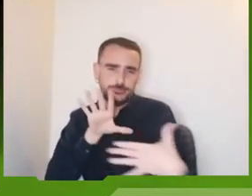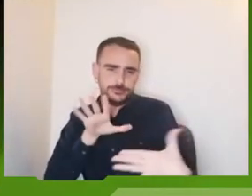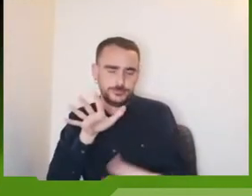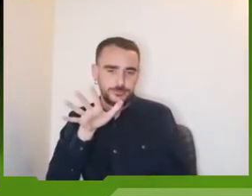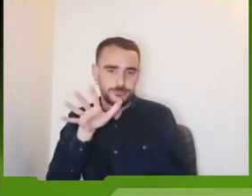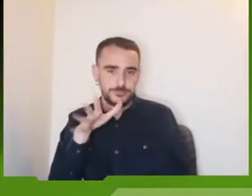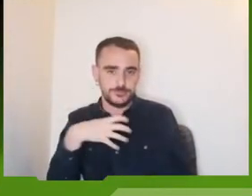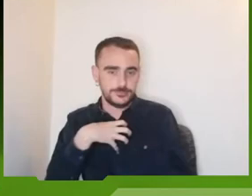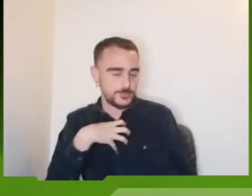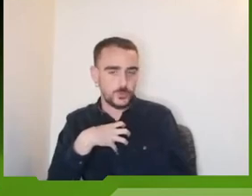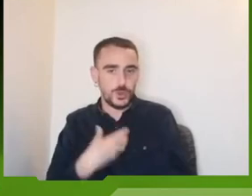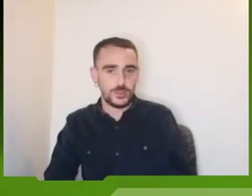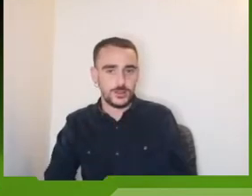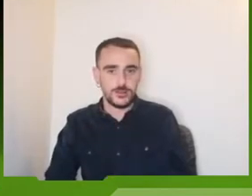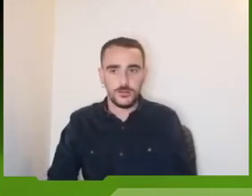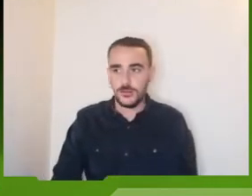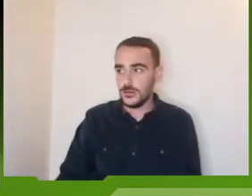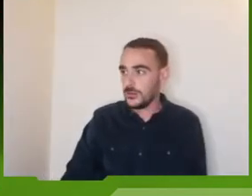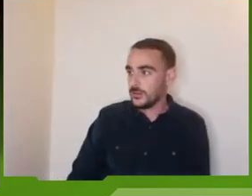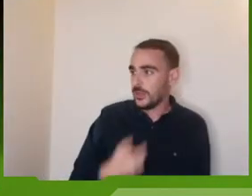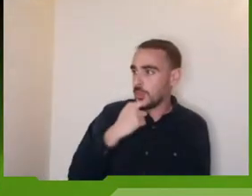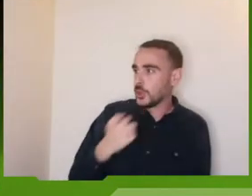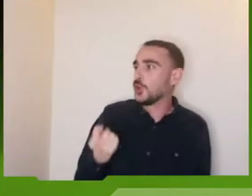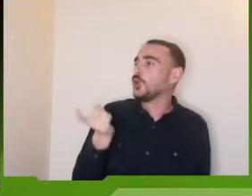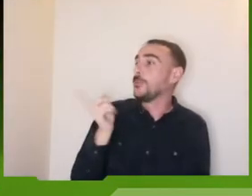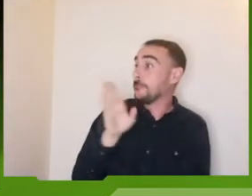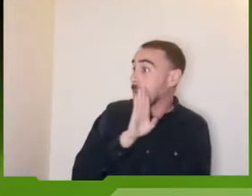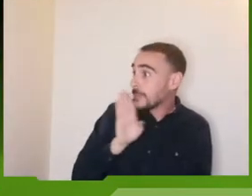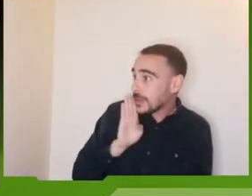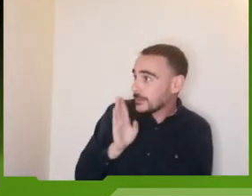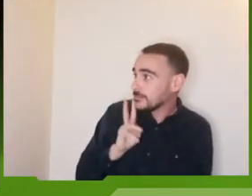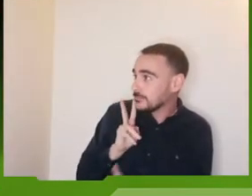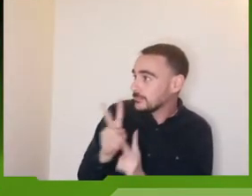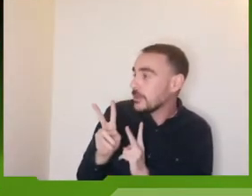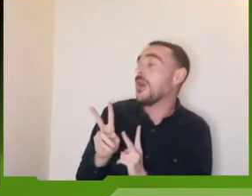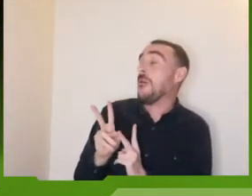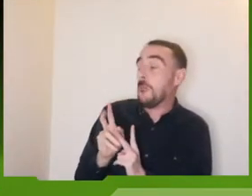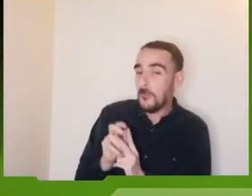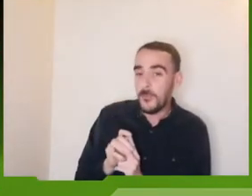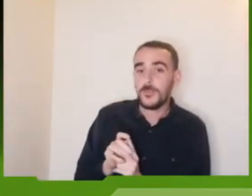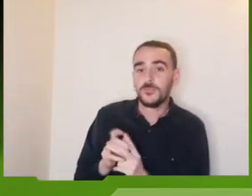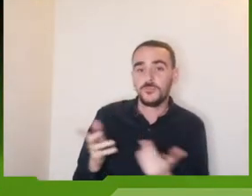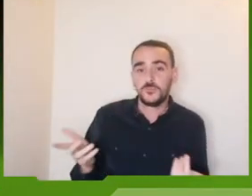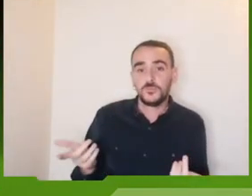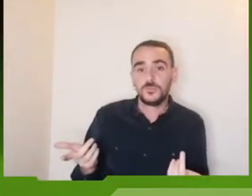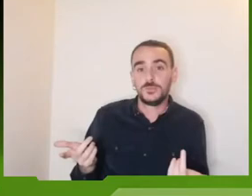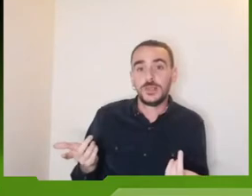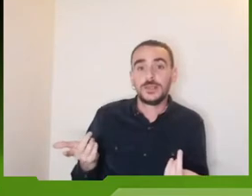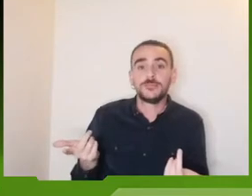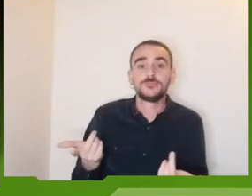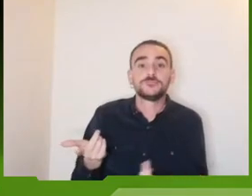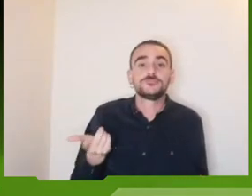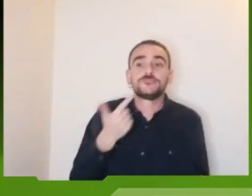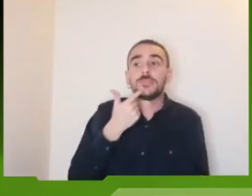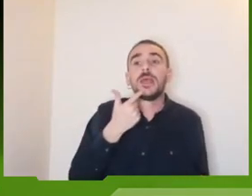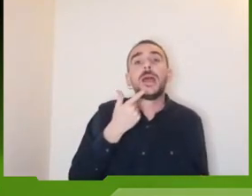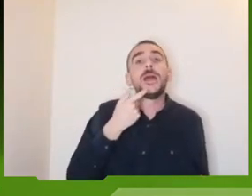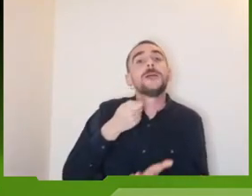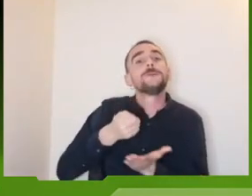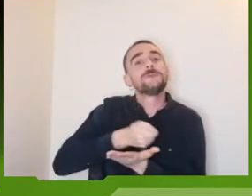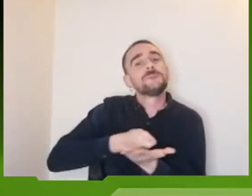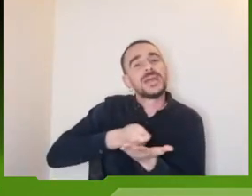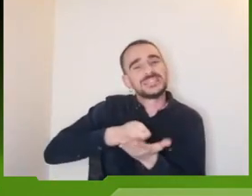pero no lo veo. Ah, mi madre. No es que no tiene nada que ver porque lleva la bechamel dentro,